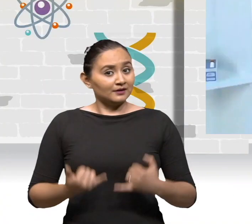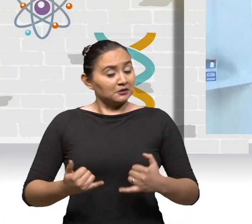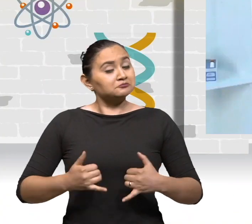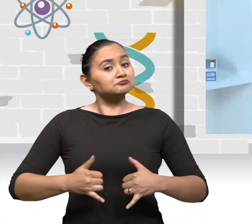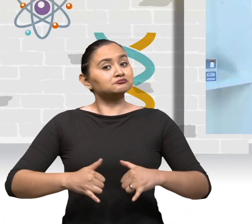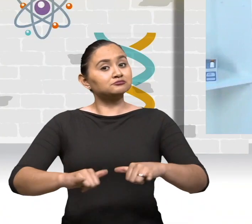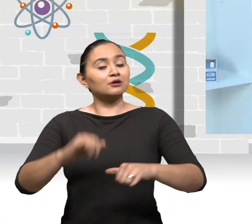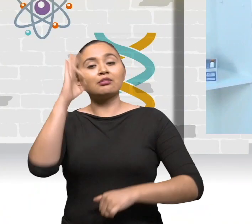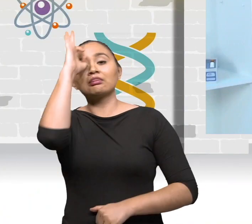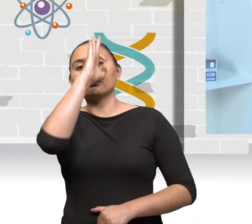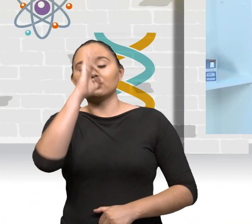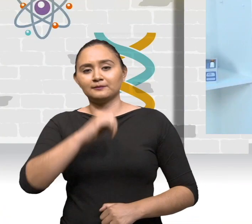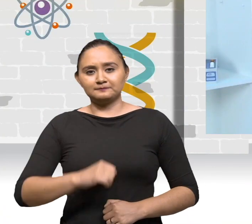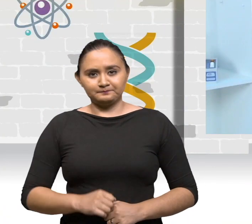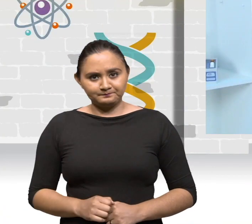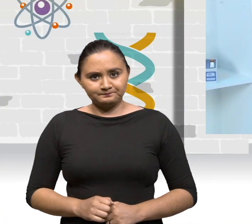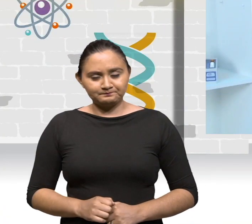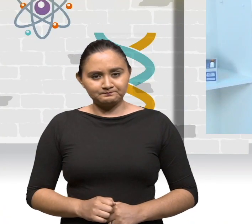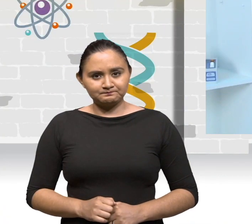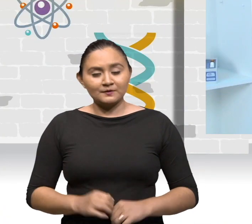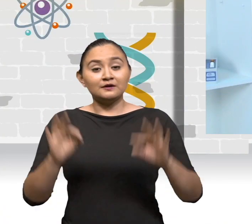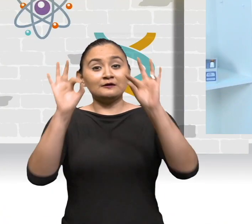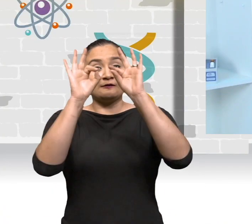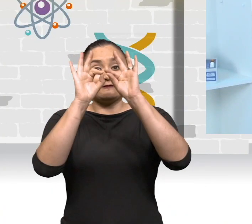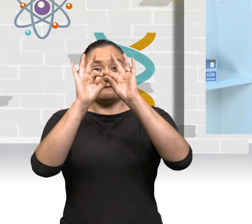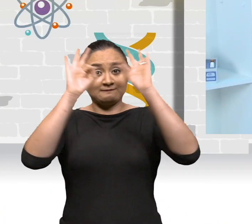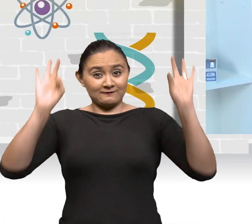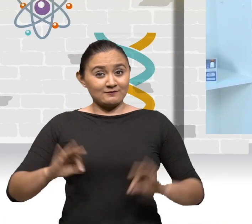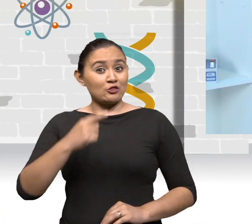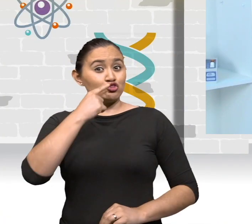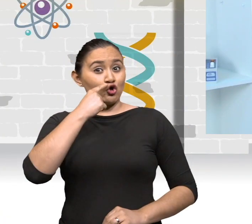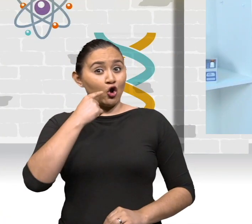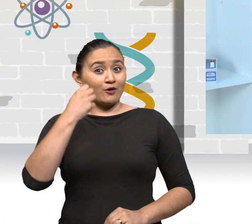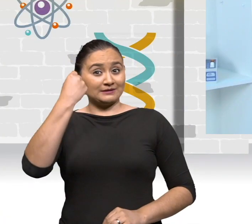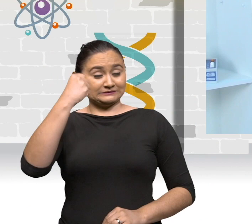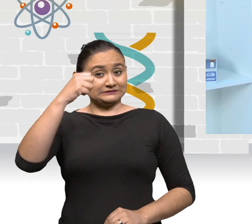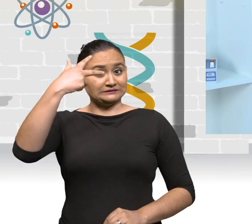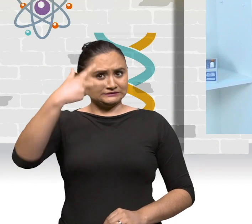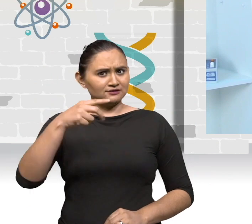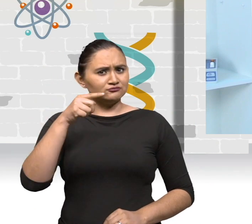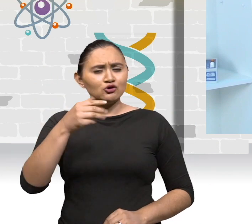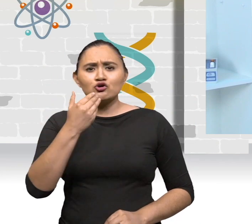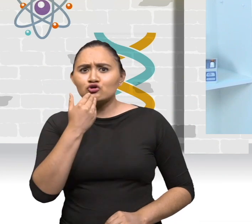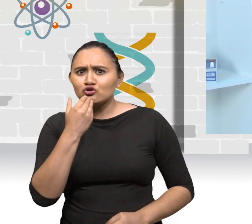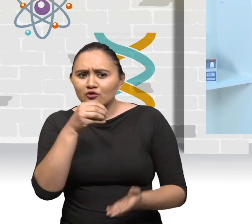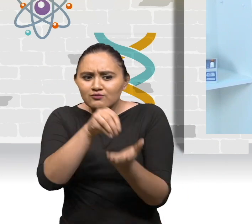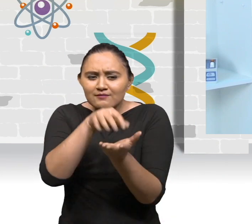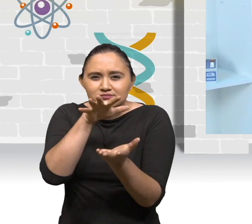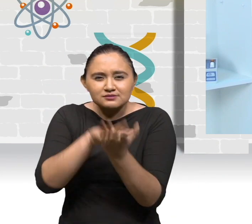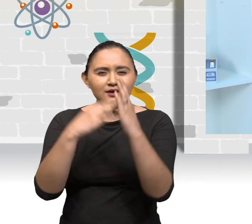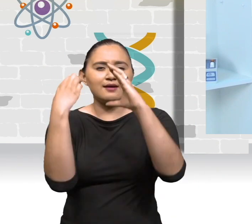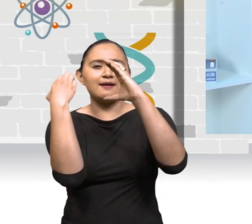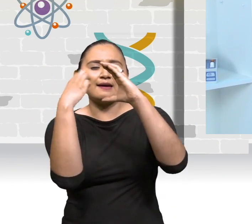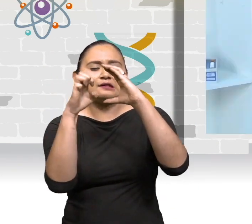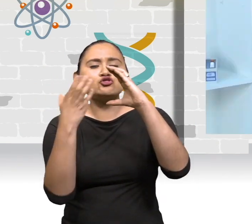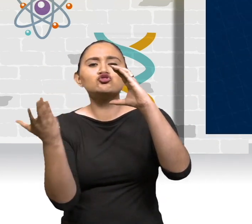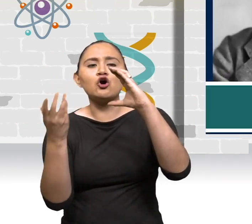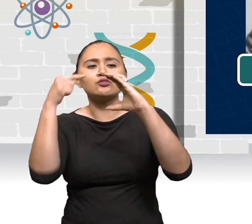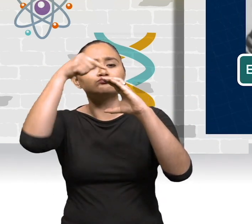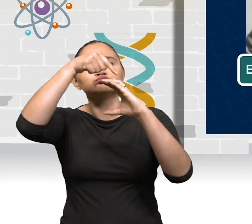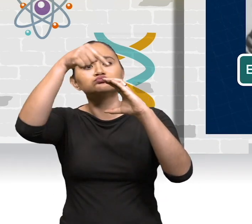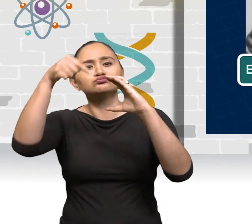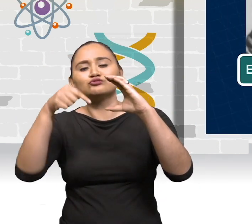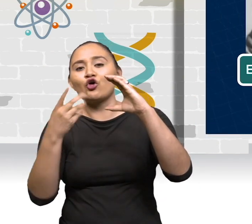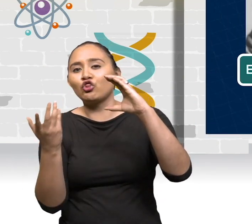ahora continuemos con un poco de teoría la ecuación de sión dinger define la región con mayor probabilidad para encontrar al electrón